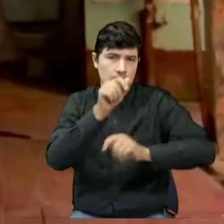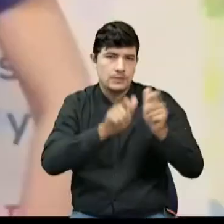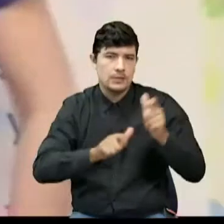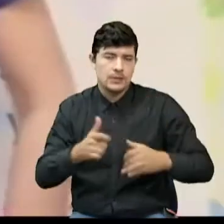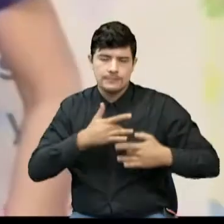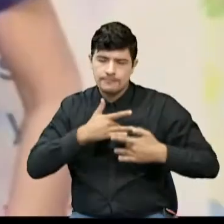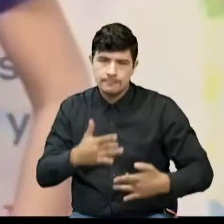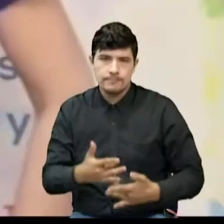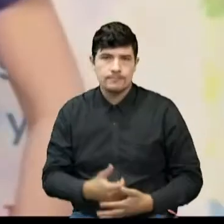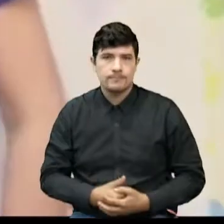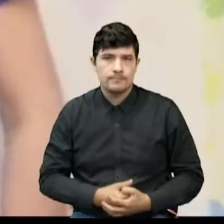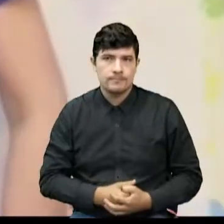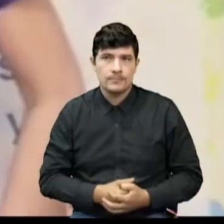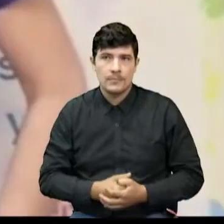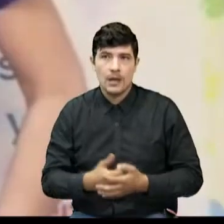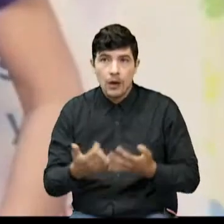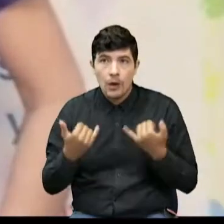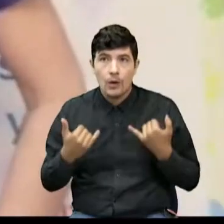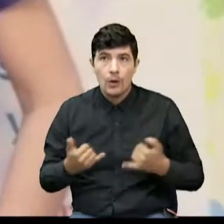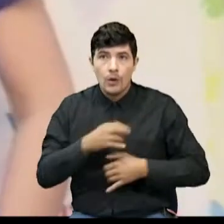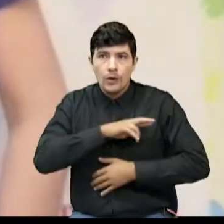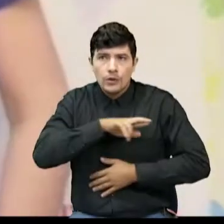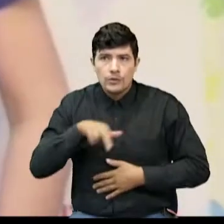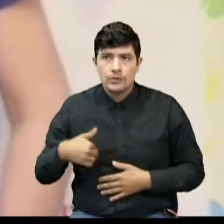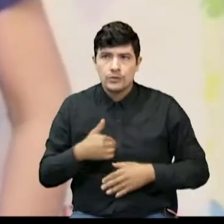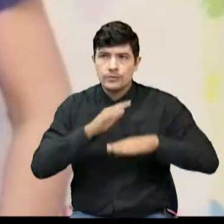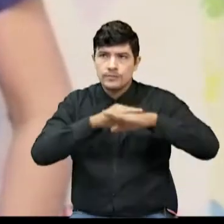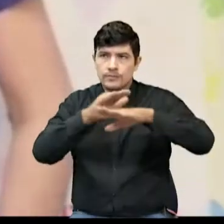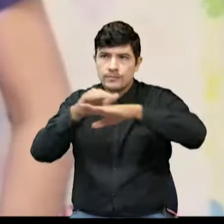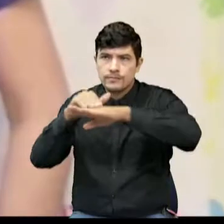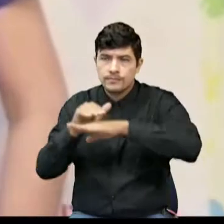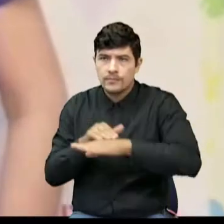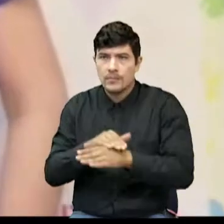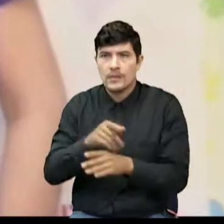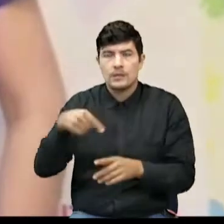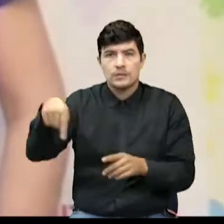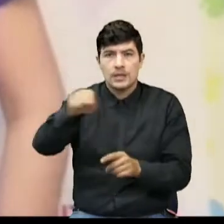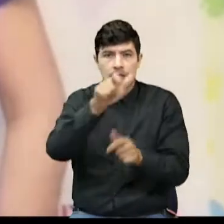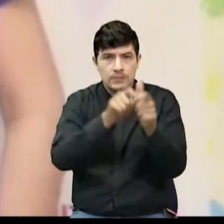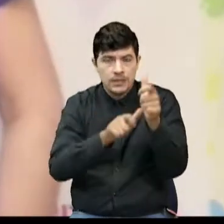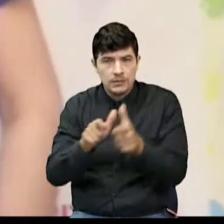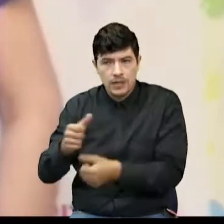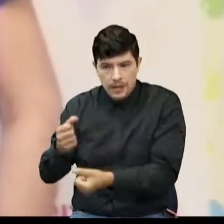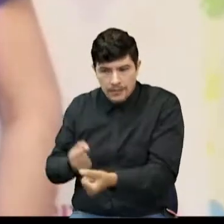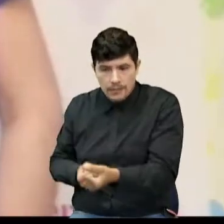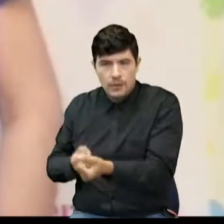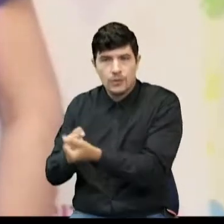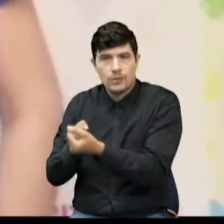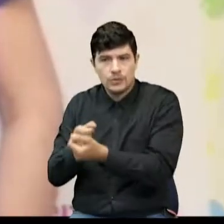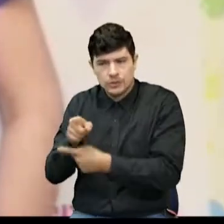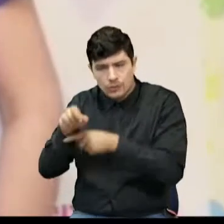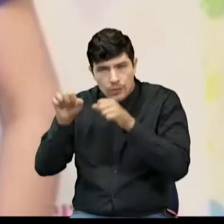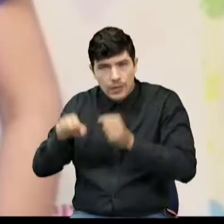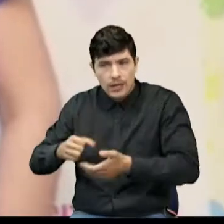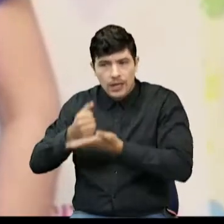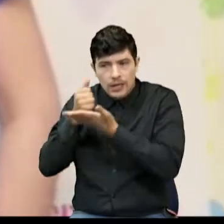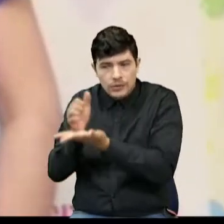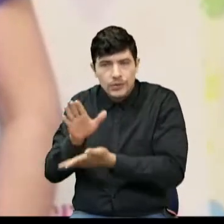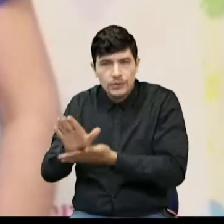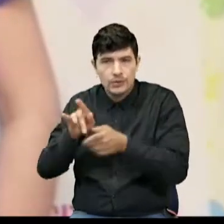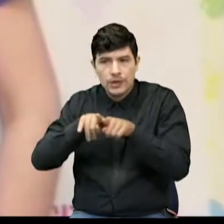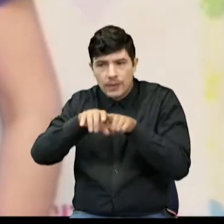solidaridad. El día de hoy estamos haciendo un llamado a la solidaridad, a las personas que se sumen para poder ayudar a nuestros